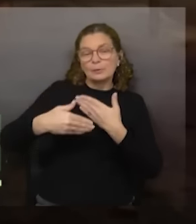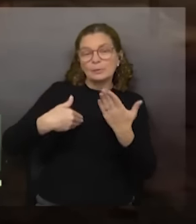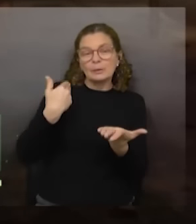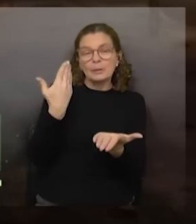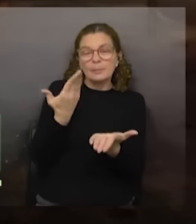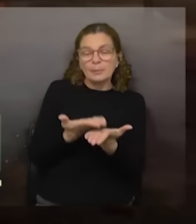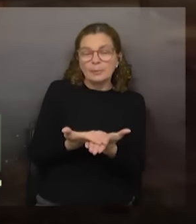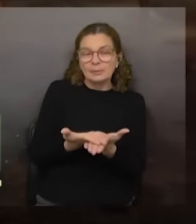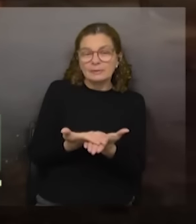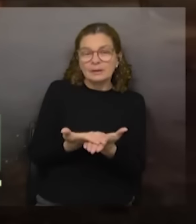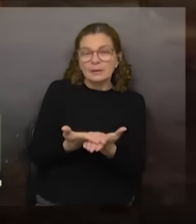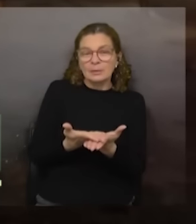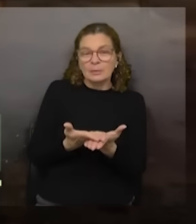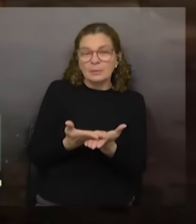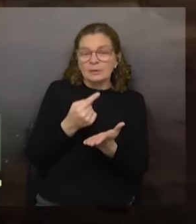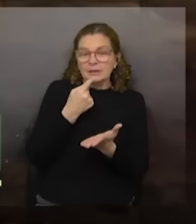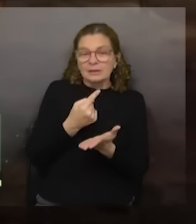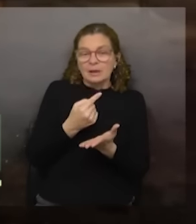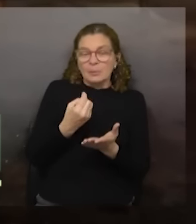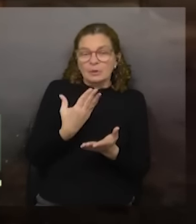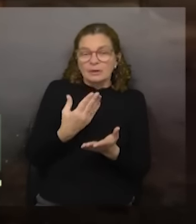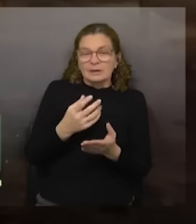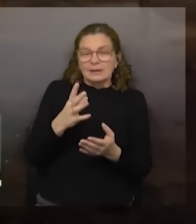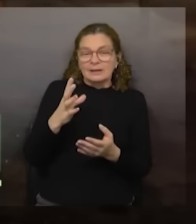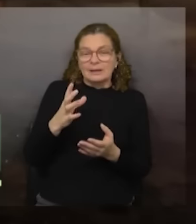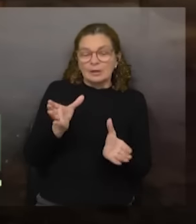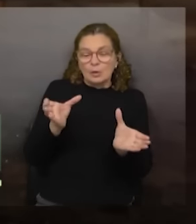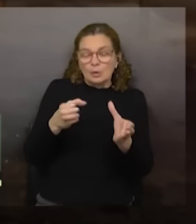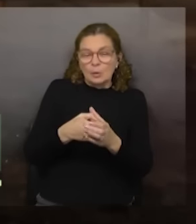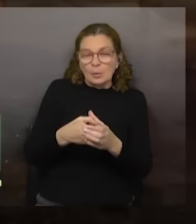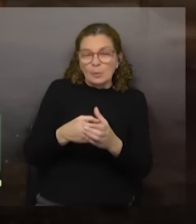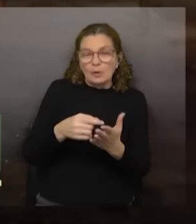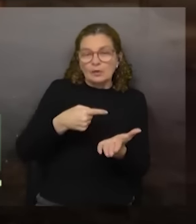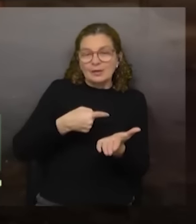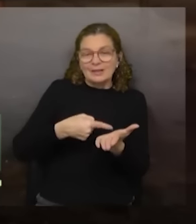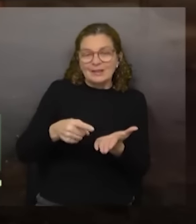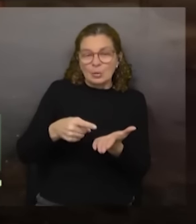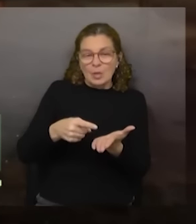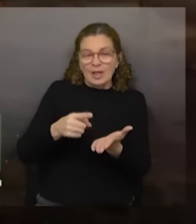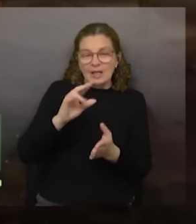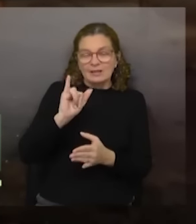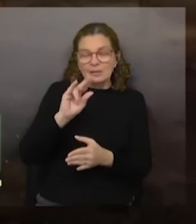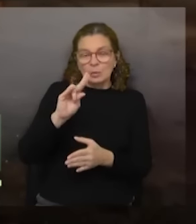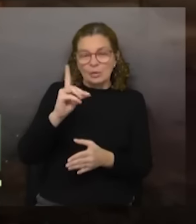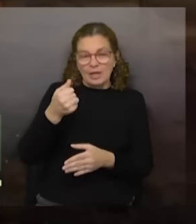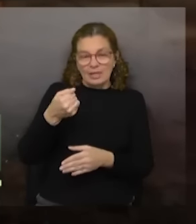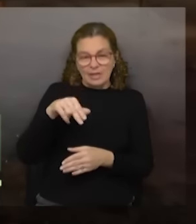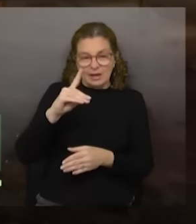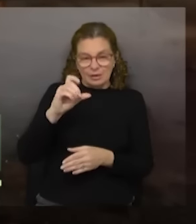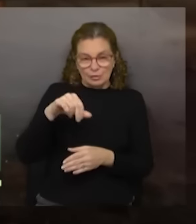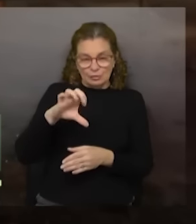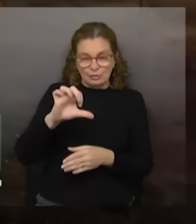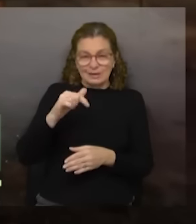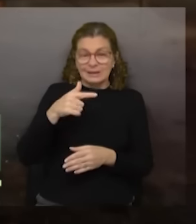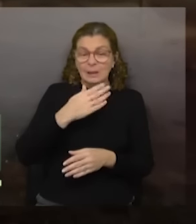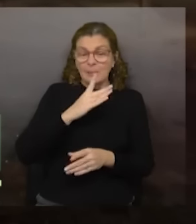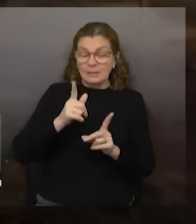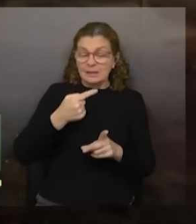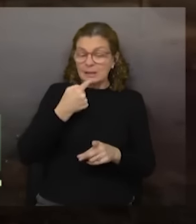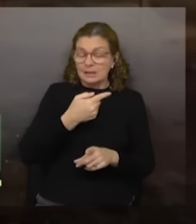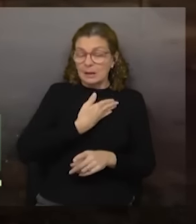que hab había sido imputada como ustedes decían por el sector ciudadanos también está la versión justamente que el propio presidente de la